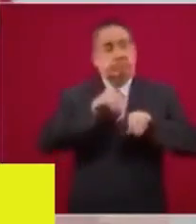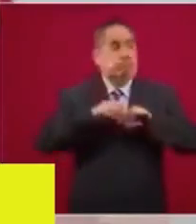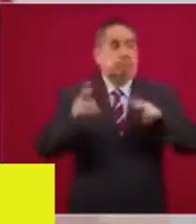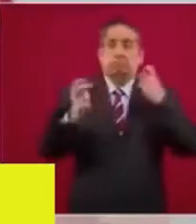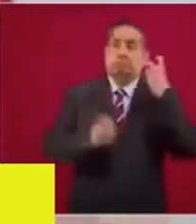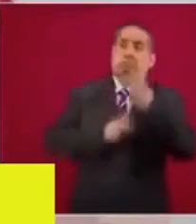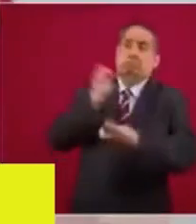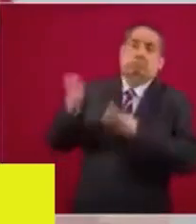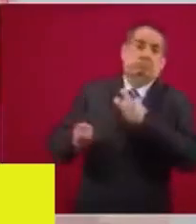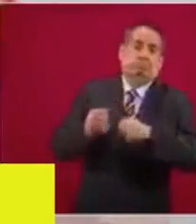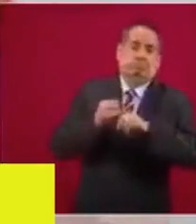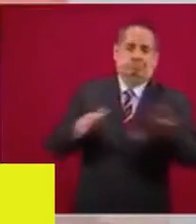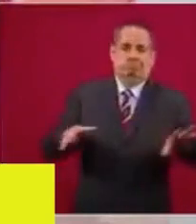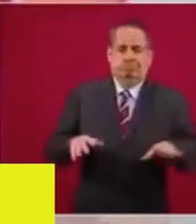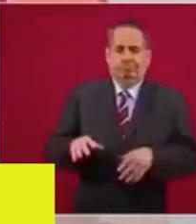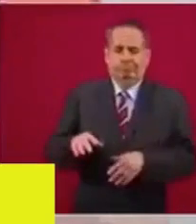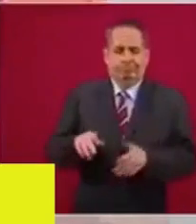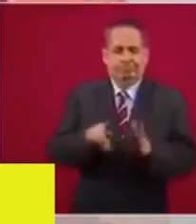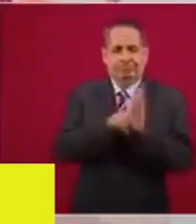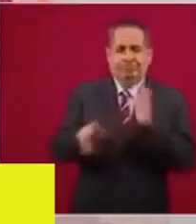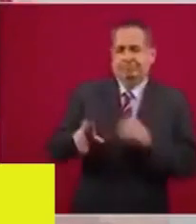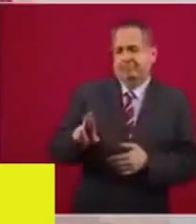en Expansión no.